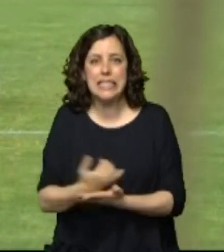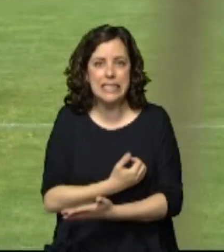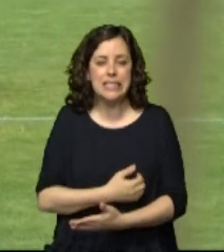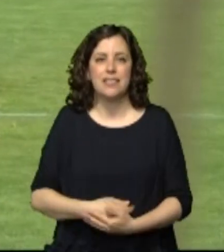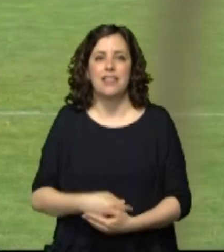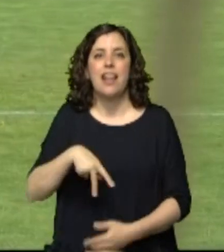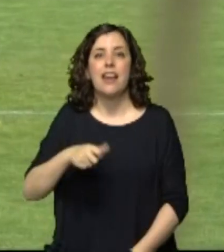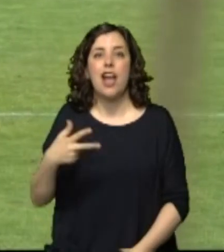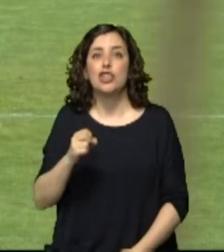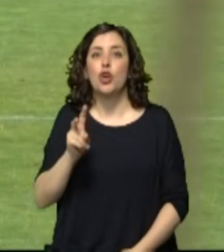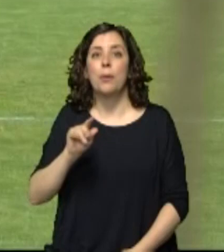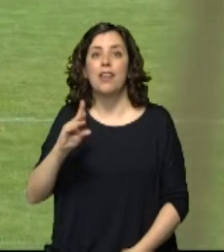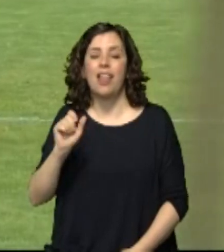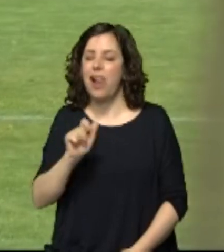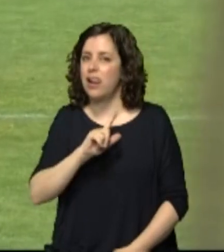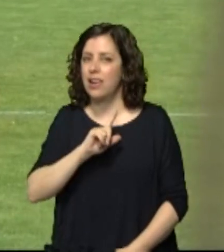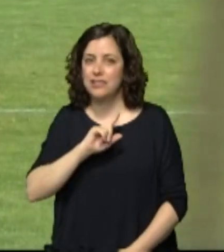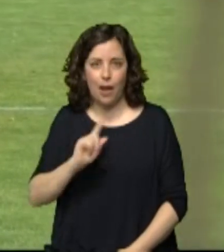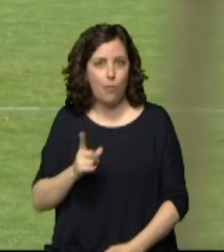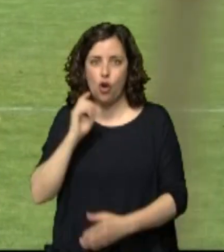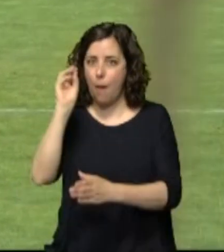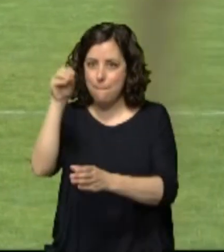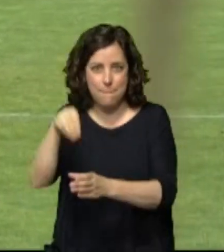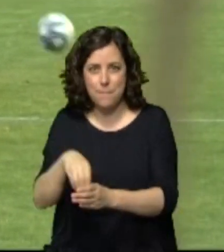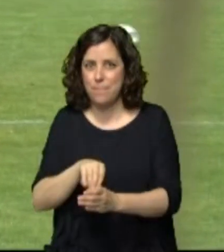Nacho Vidal tampoco atinaba a la primera,